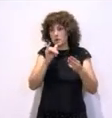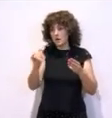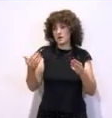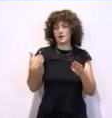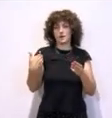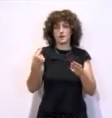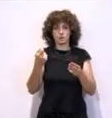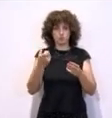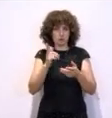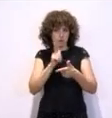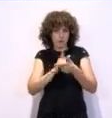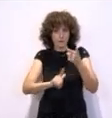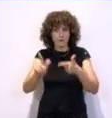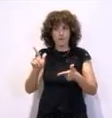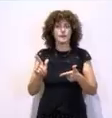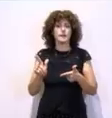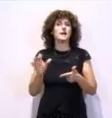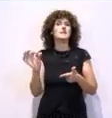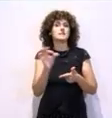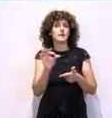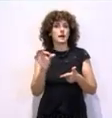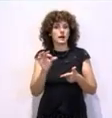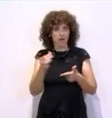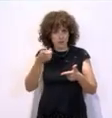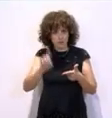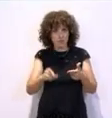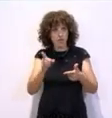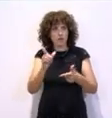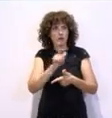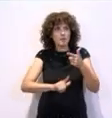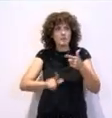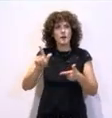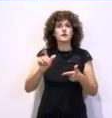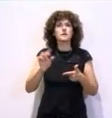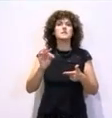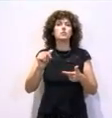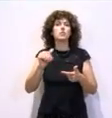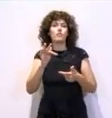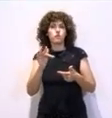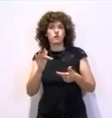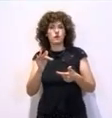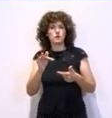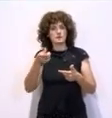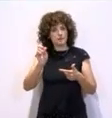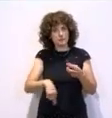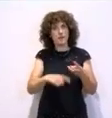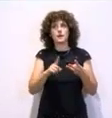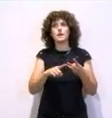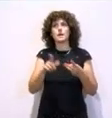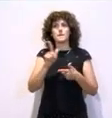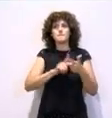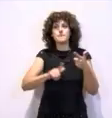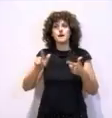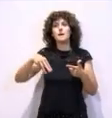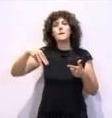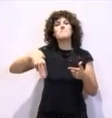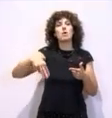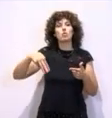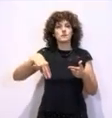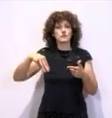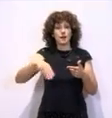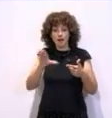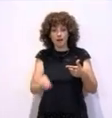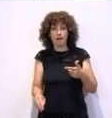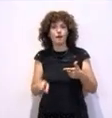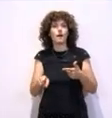recientemente, al Sáhara, ¿verdad? Hemos realizado viajes a Tinduf, hemos realizado viajes a Mauritania, hemos